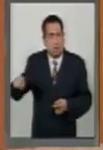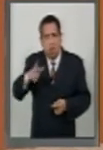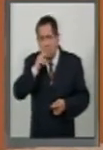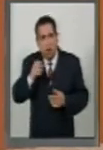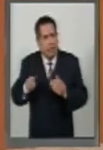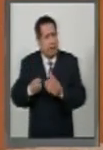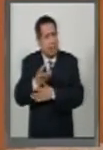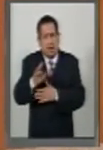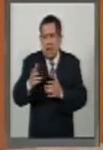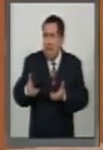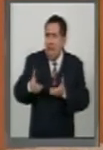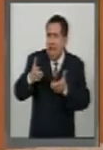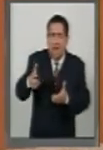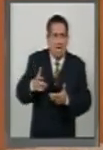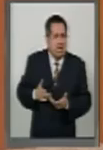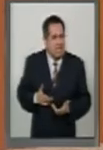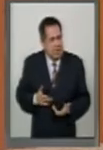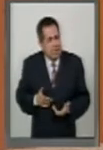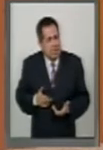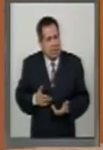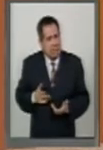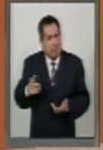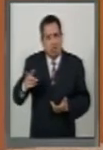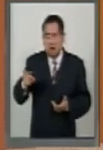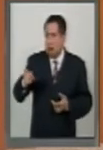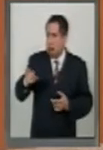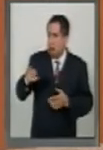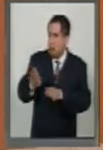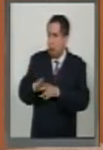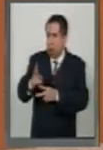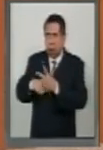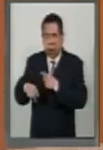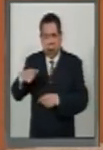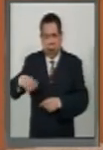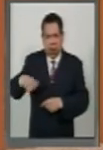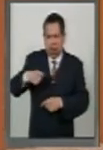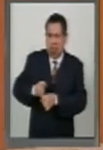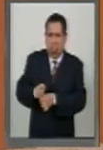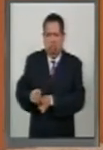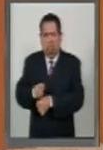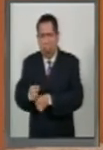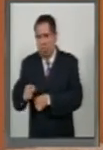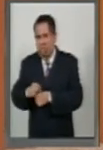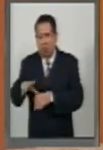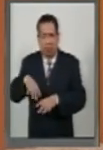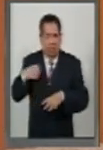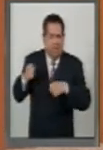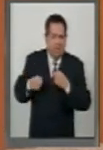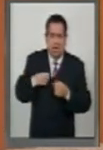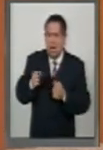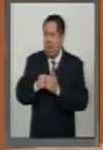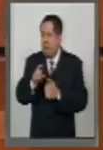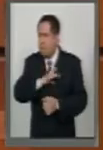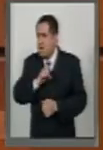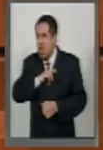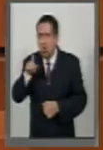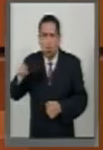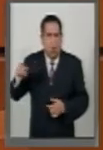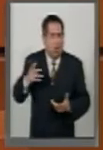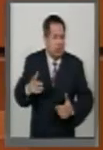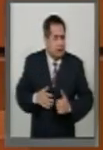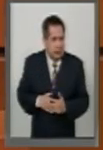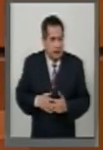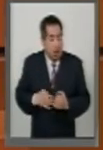pueden salir a las calles y los generadores de riqueza viven extorsionados y con miedo.